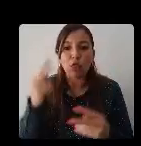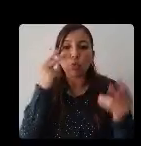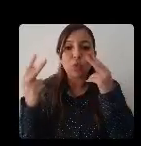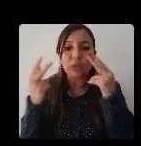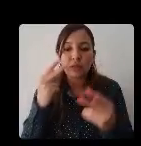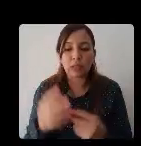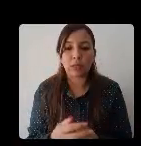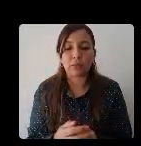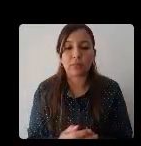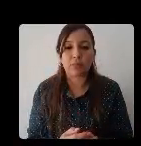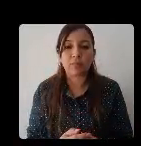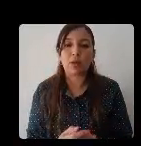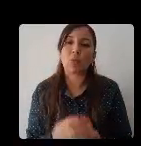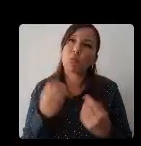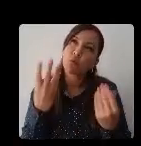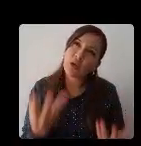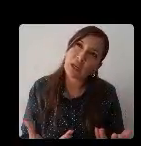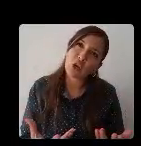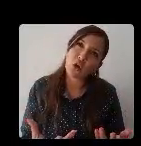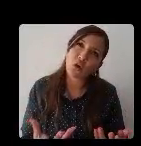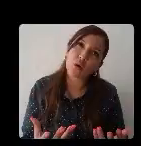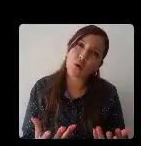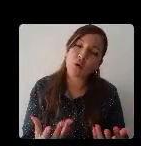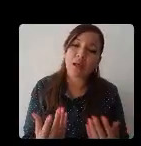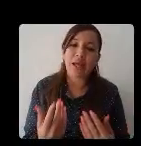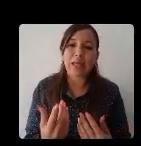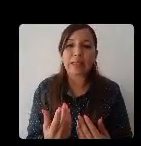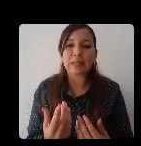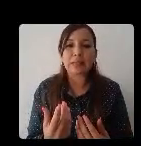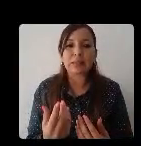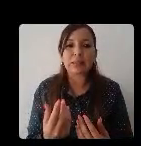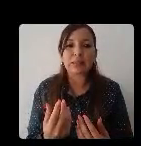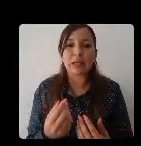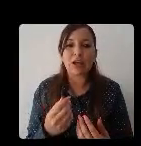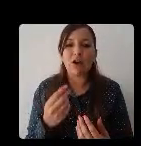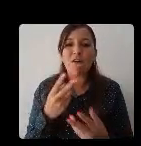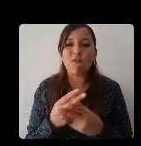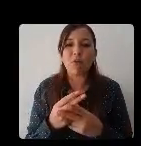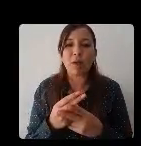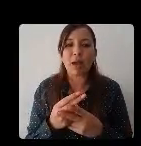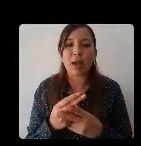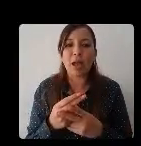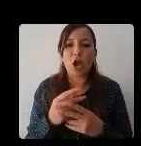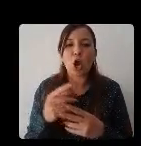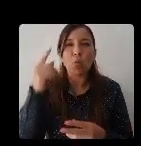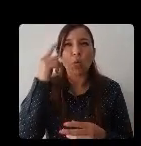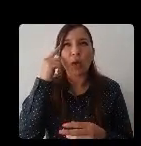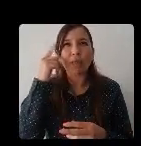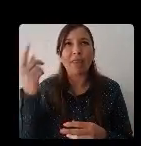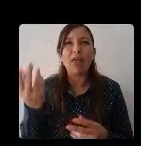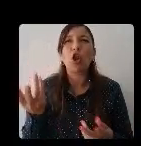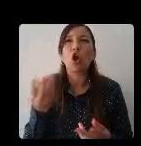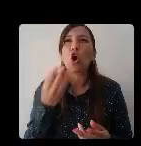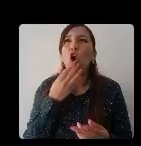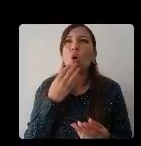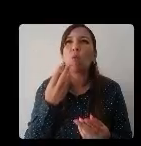realmente iniciar un proyecto es difícil y más si no se tiene economía, ¿no? Nosotros desde el año 2012 que